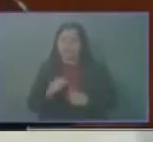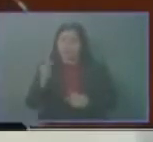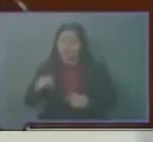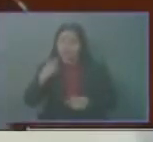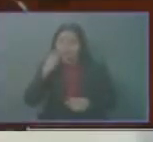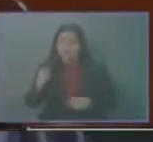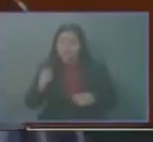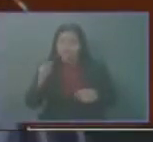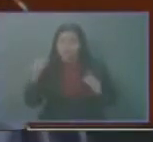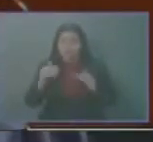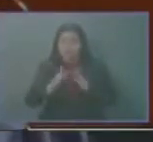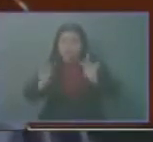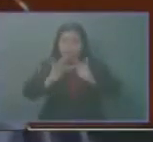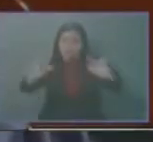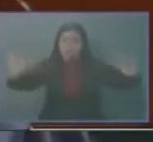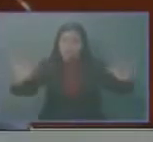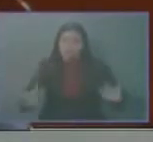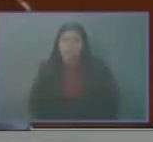lo que hay es un hoyo.